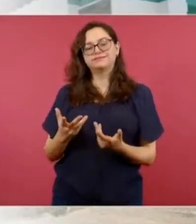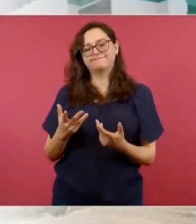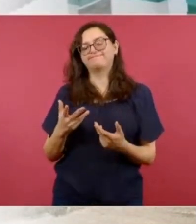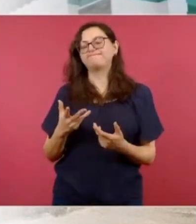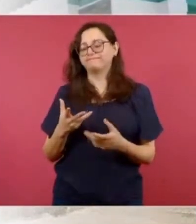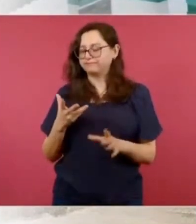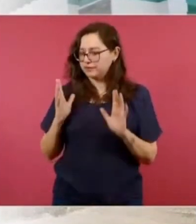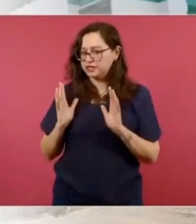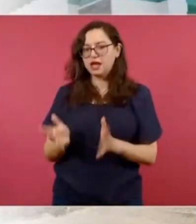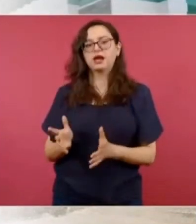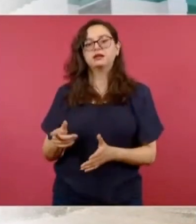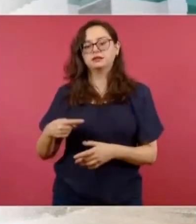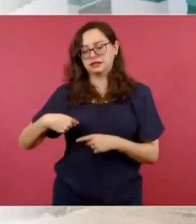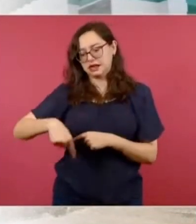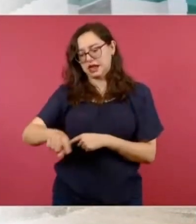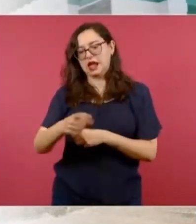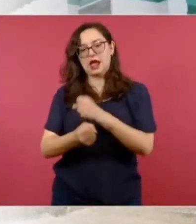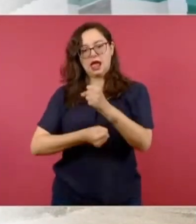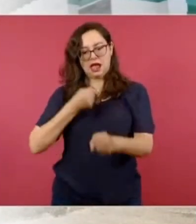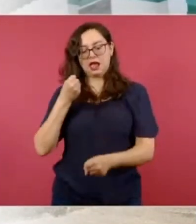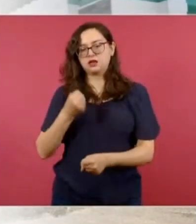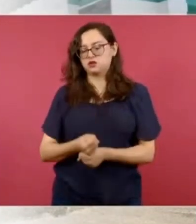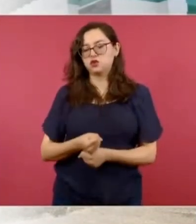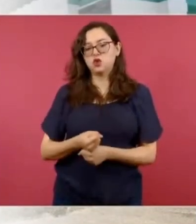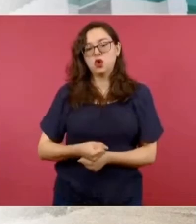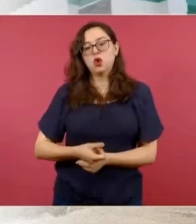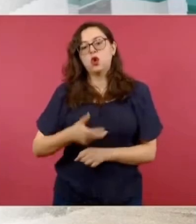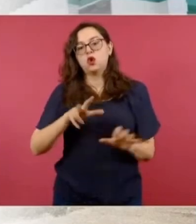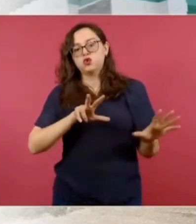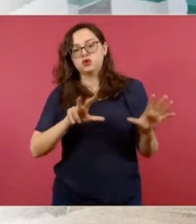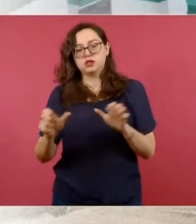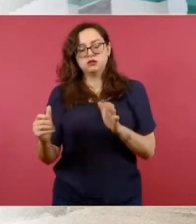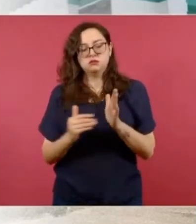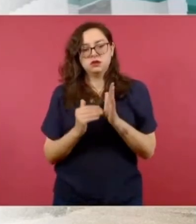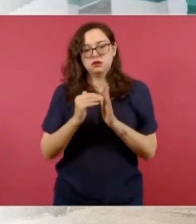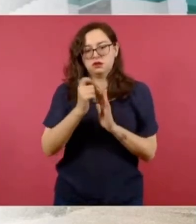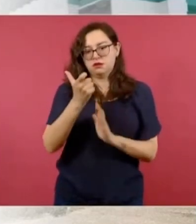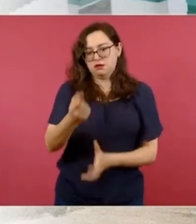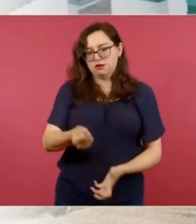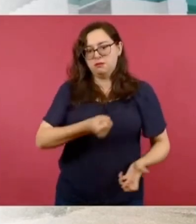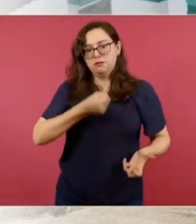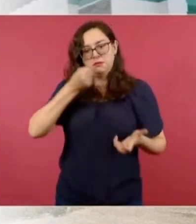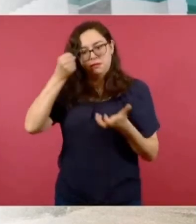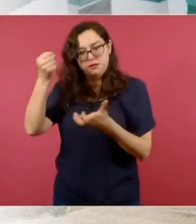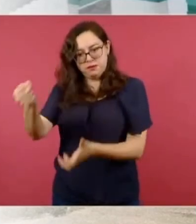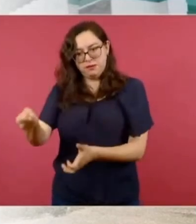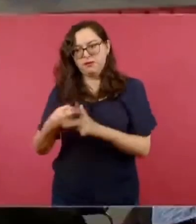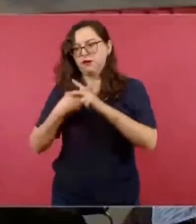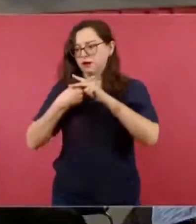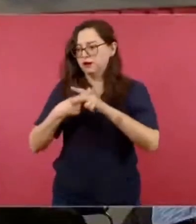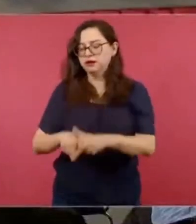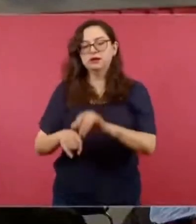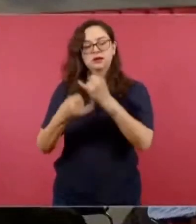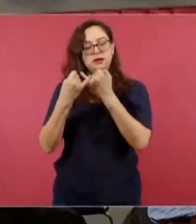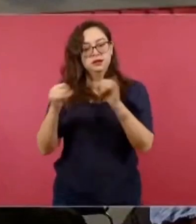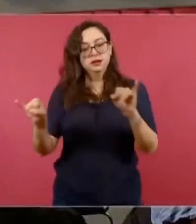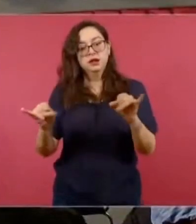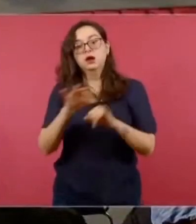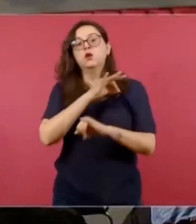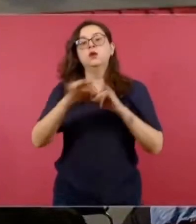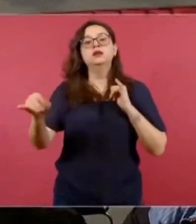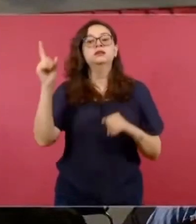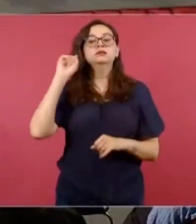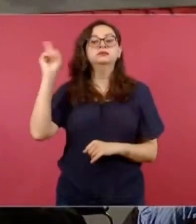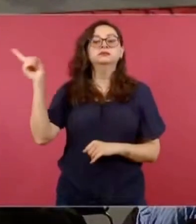su conclusión este año y para su puesta en operaciones. Y finalmente en Zacatecas, otro hospital, el Hospital de la Mujer